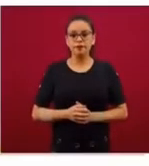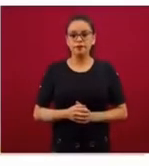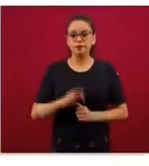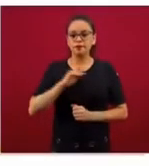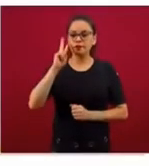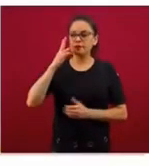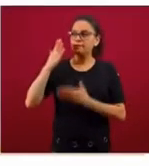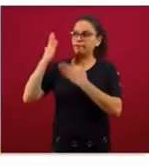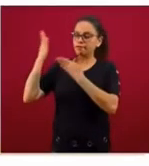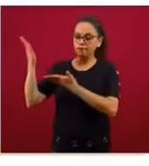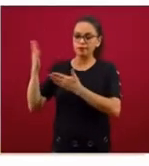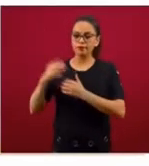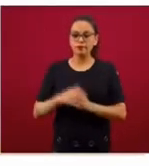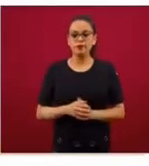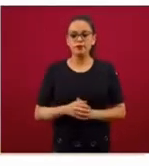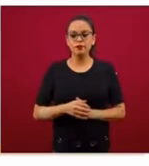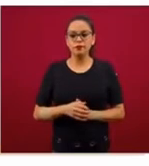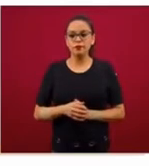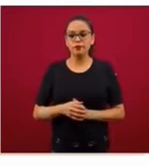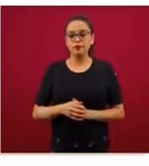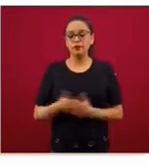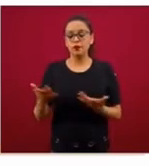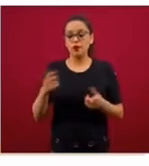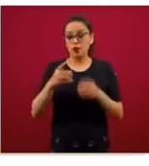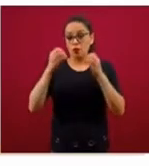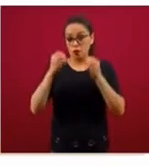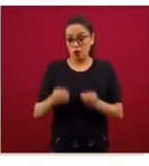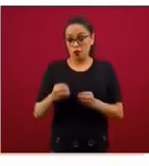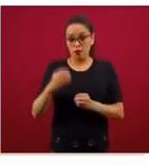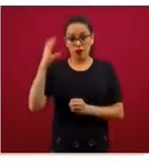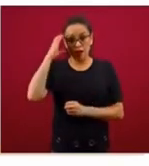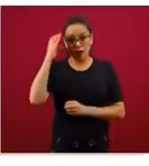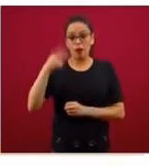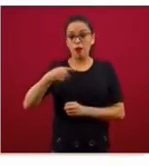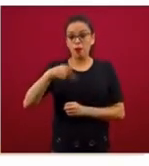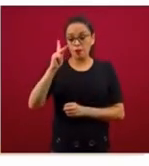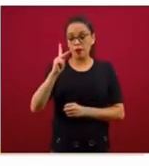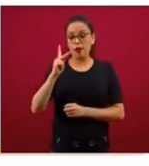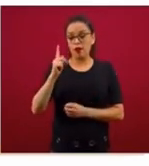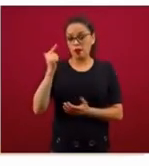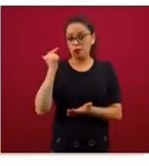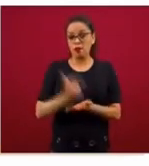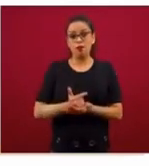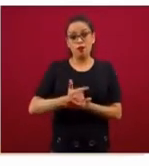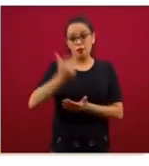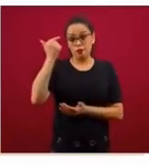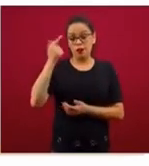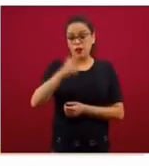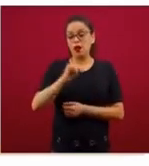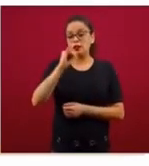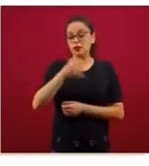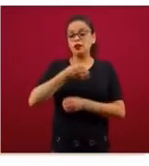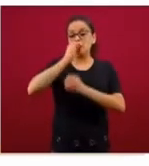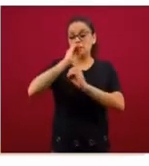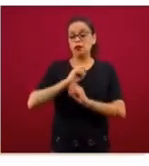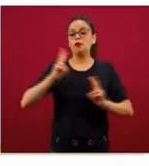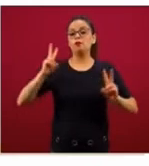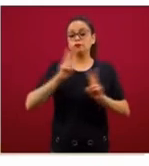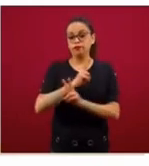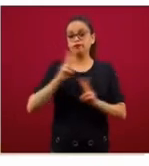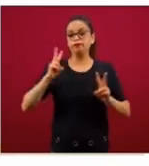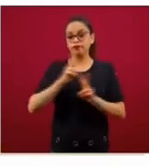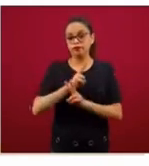disponibilidad de ocupación, pero ahora sí de las camas críticas, es decir, de aquellas que cuentan con un ventilador y lógicamente con recurso humano e insumos para poder